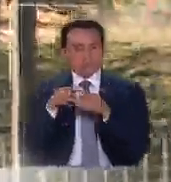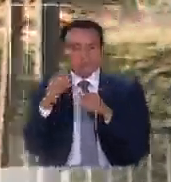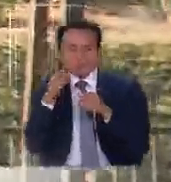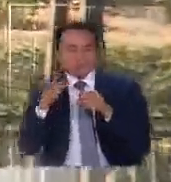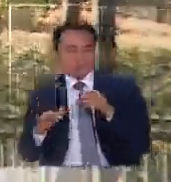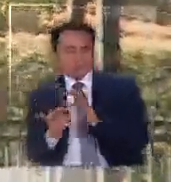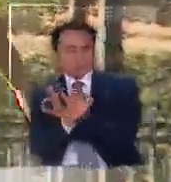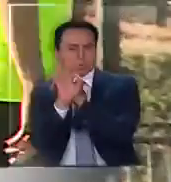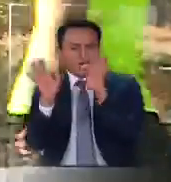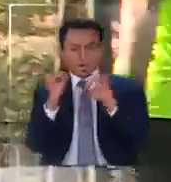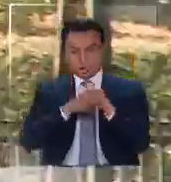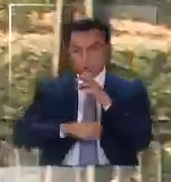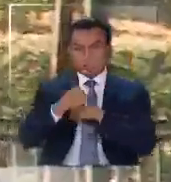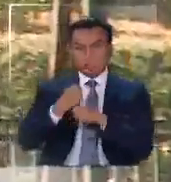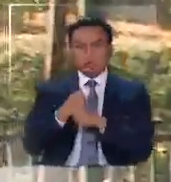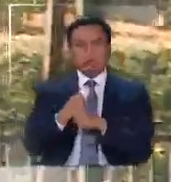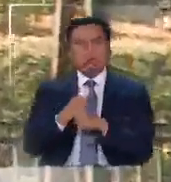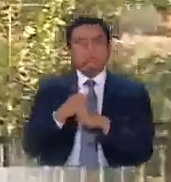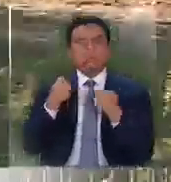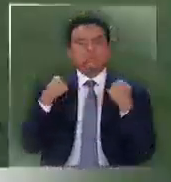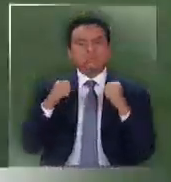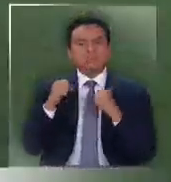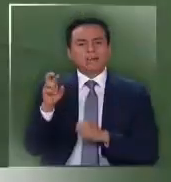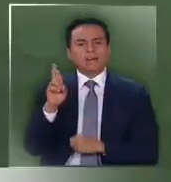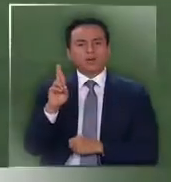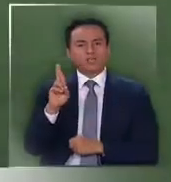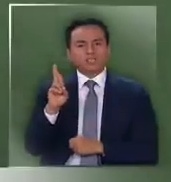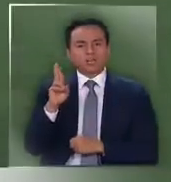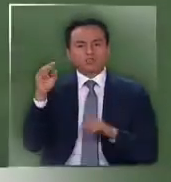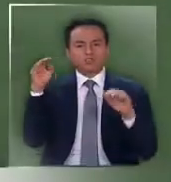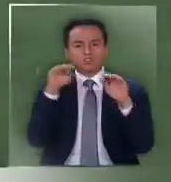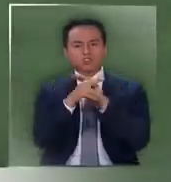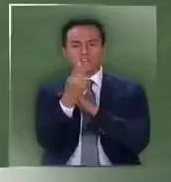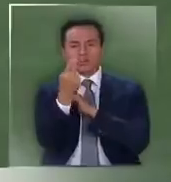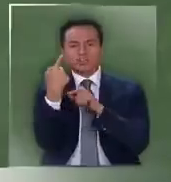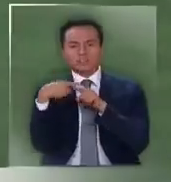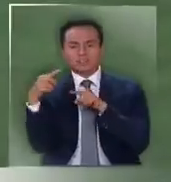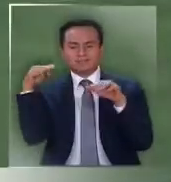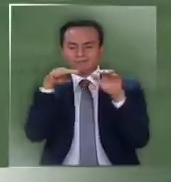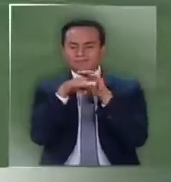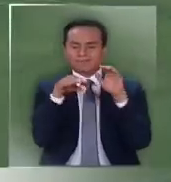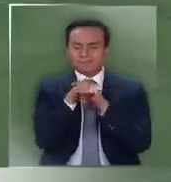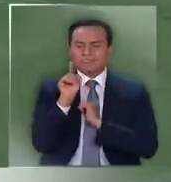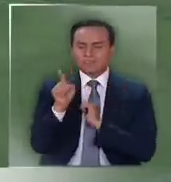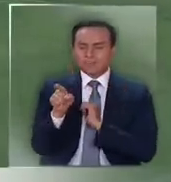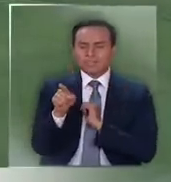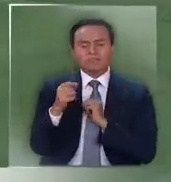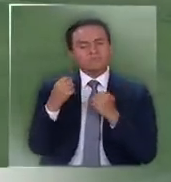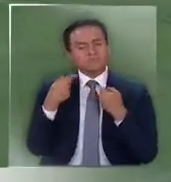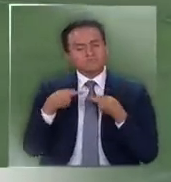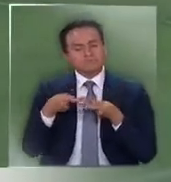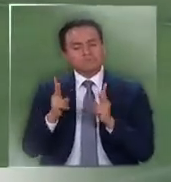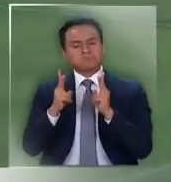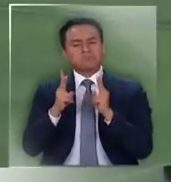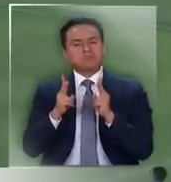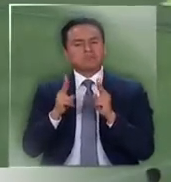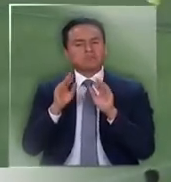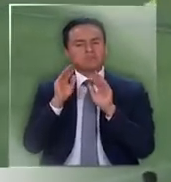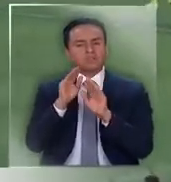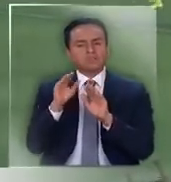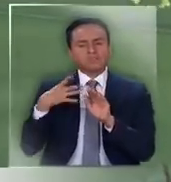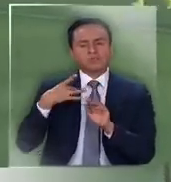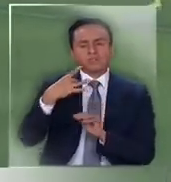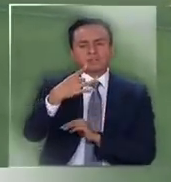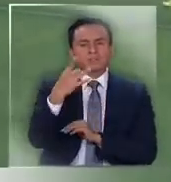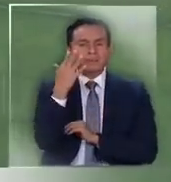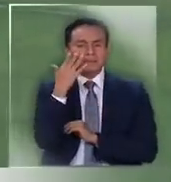menores. Hasta el año pasado jugaba en Deportes Recoleta, donde anotó 12 goles, una campaña que le permitió partir a préstamo a Deportes